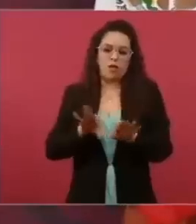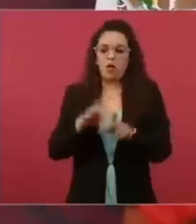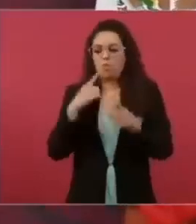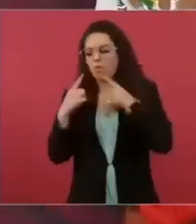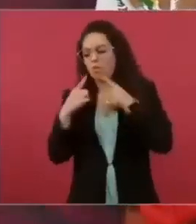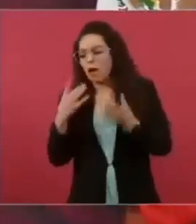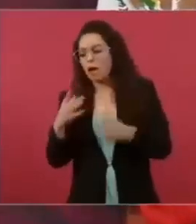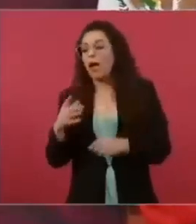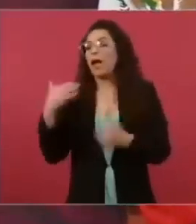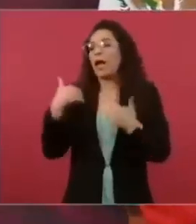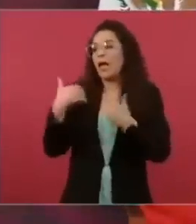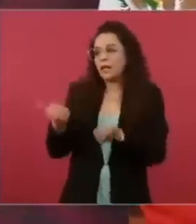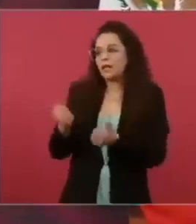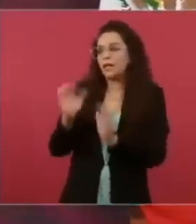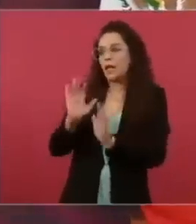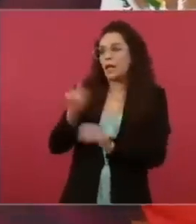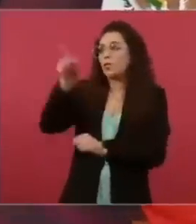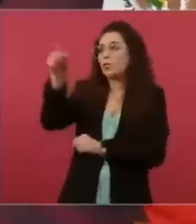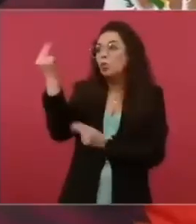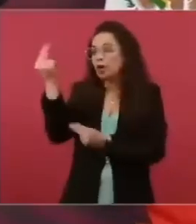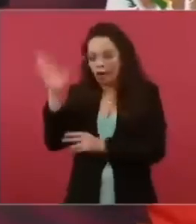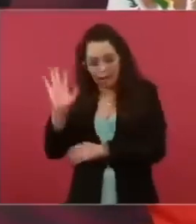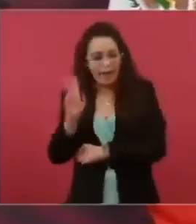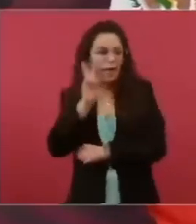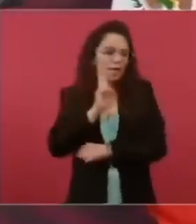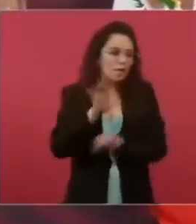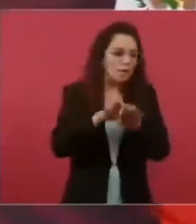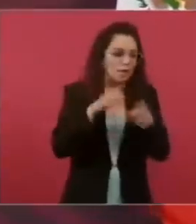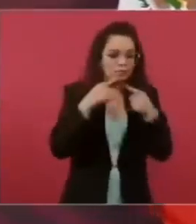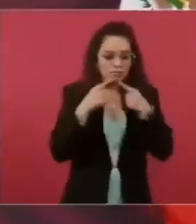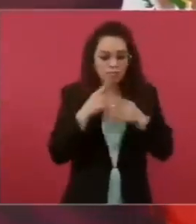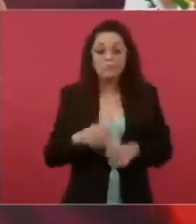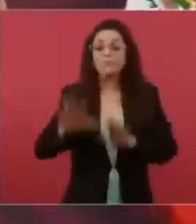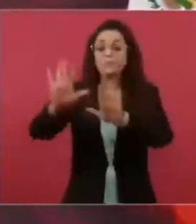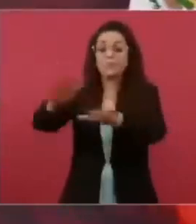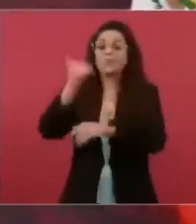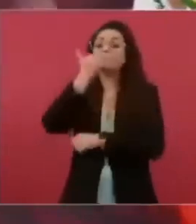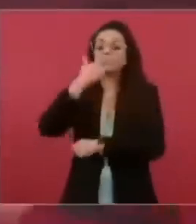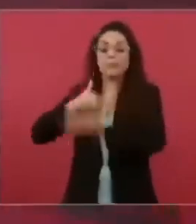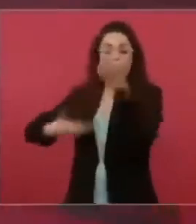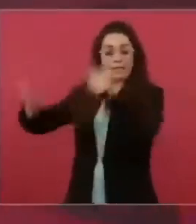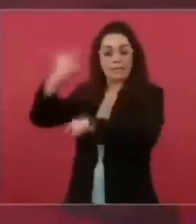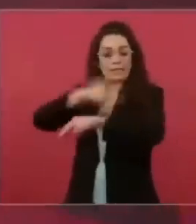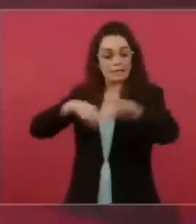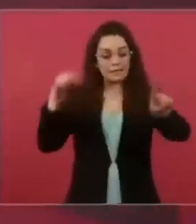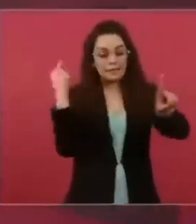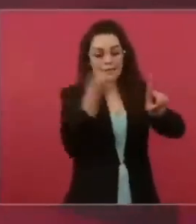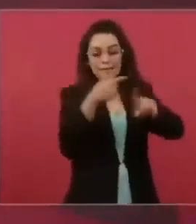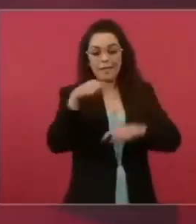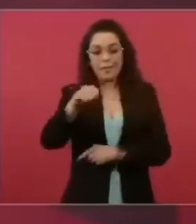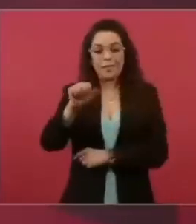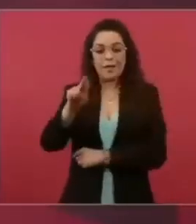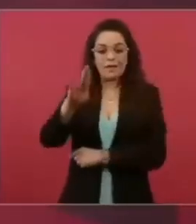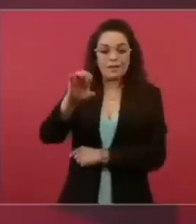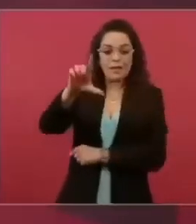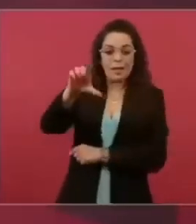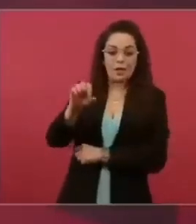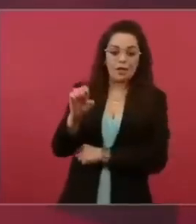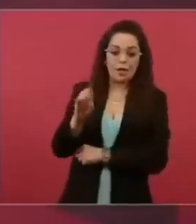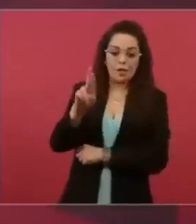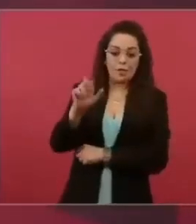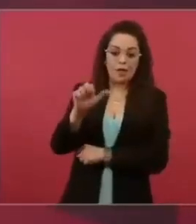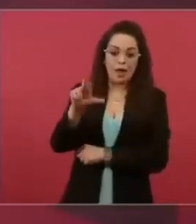Y tenemos que entender, bueno, regreso a Marcelo Ebrard. Todo esto, ahí estaba ayer, pero